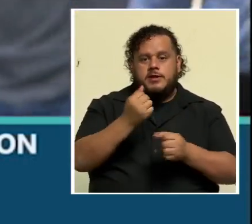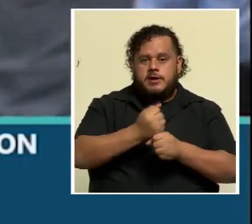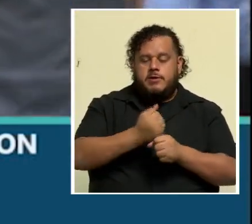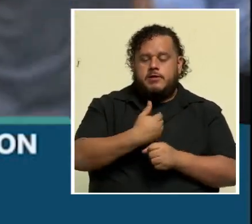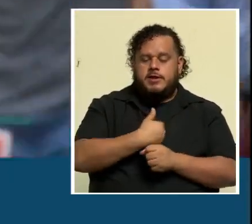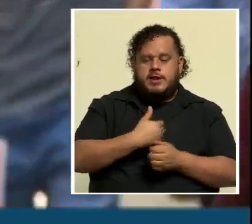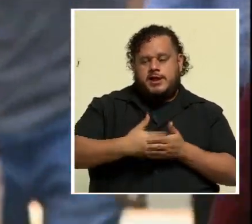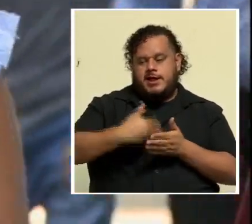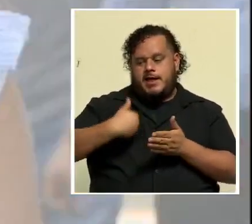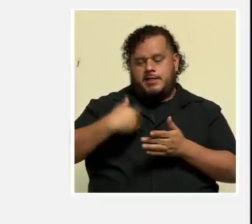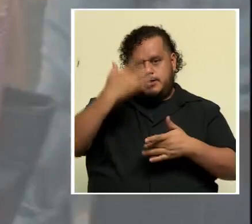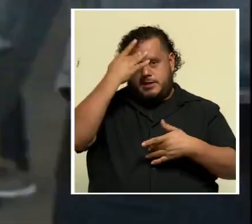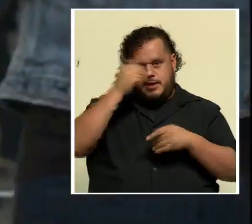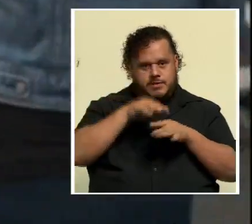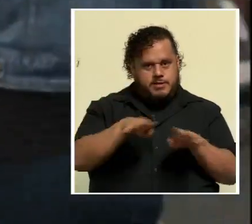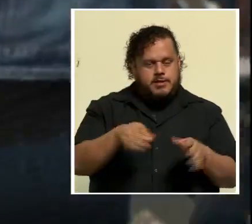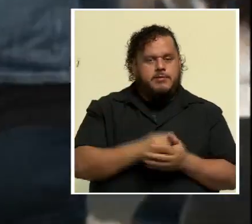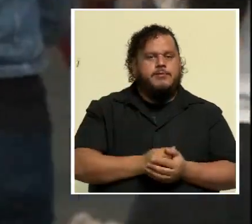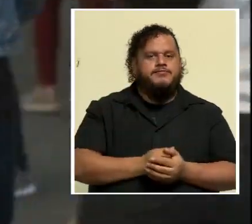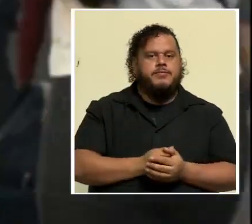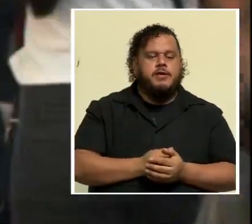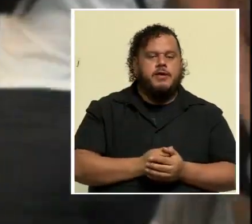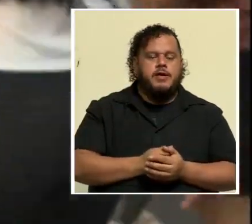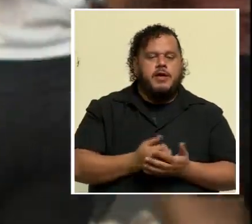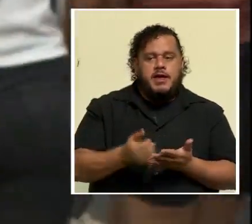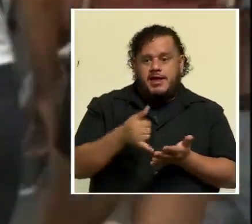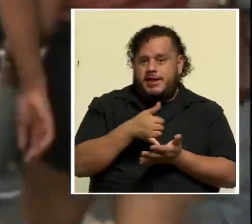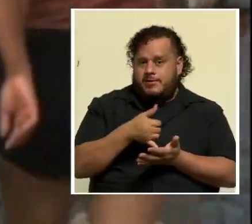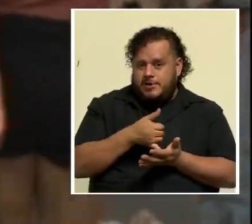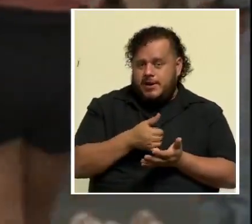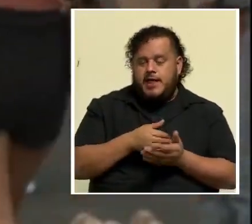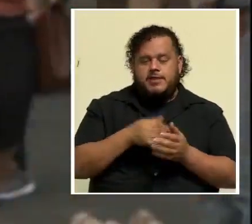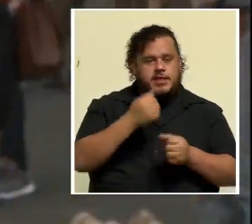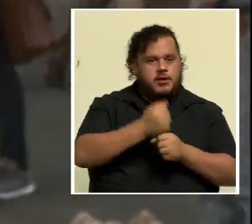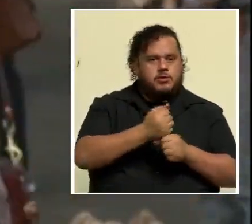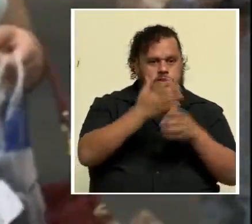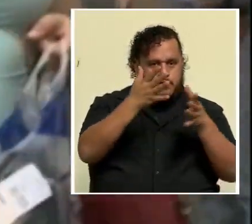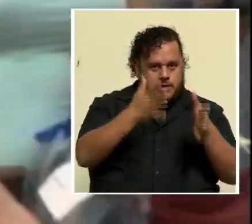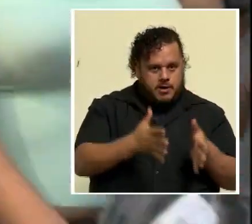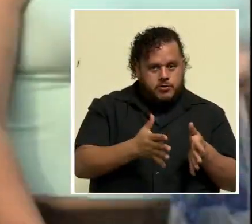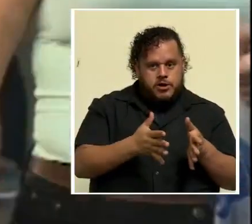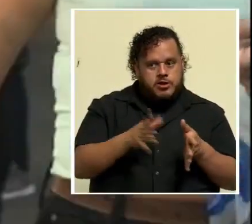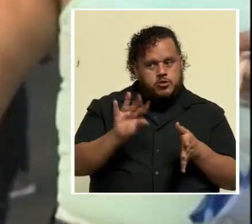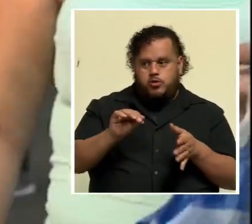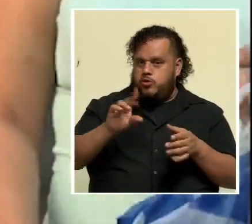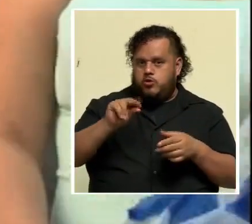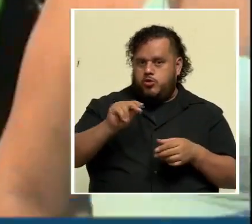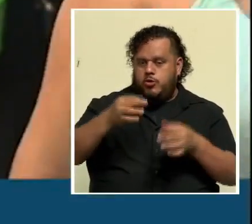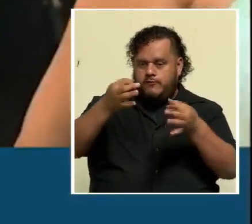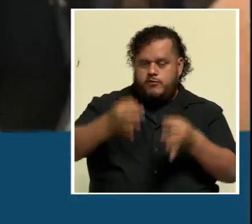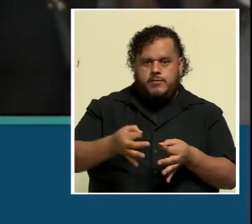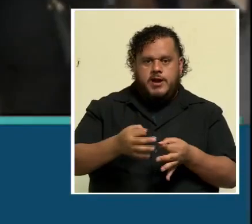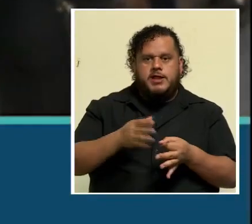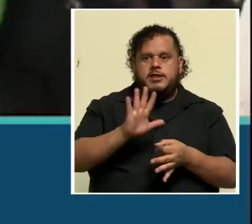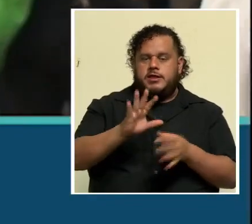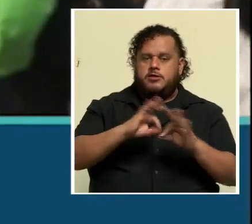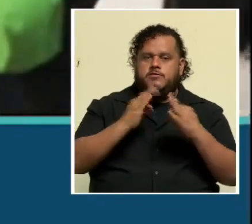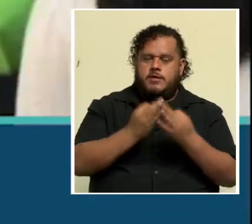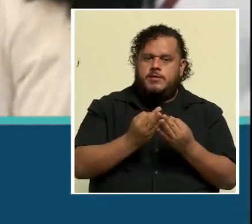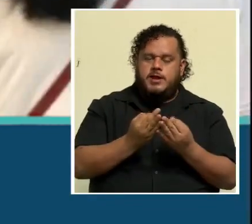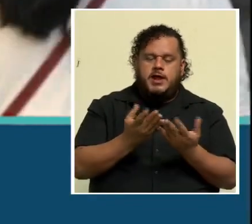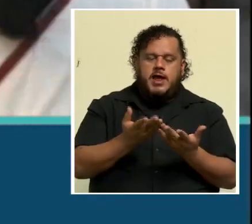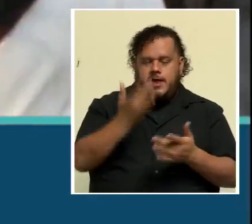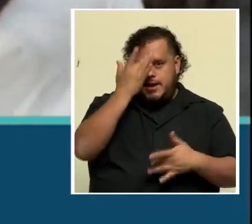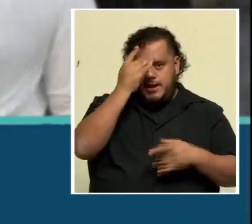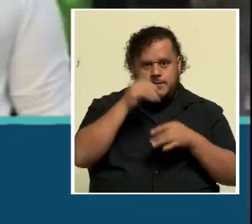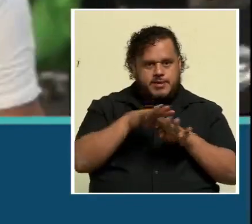pandemia. La vulnerabilidad de los trabajadores informales y sus familias quedó expuesta durante la pandemia. Debido